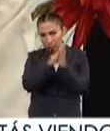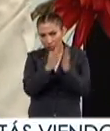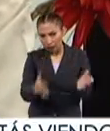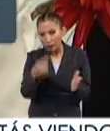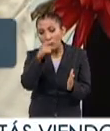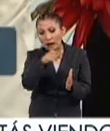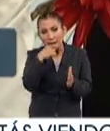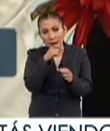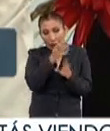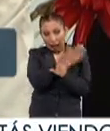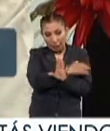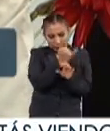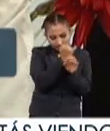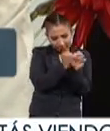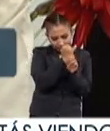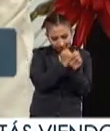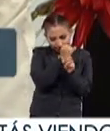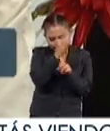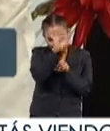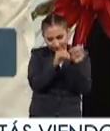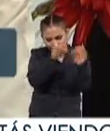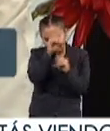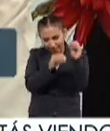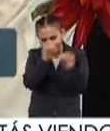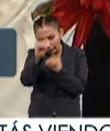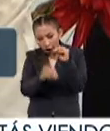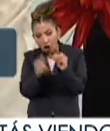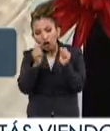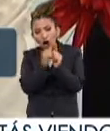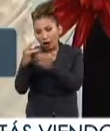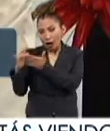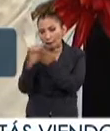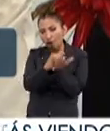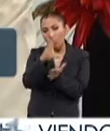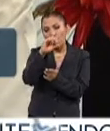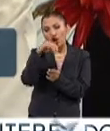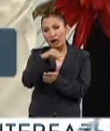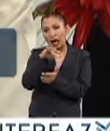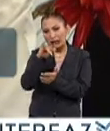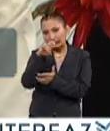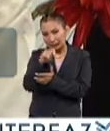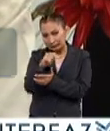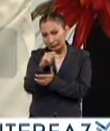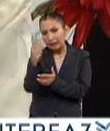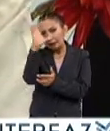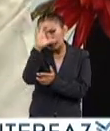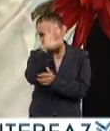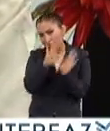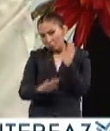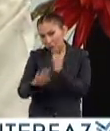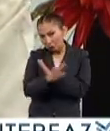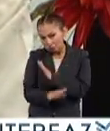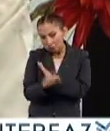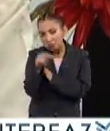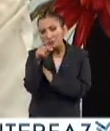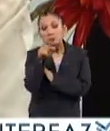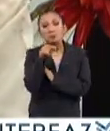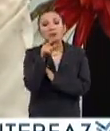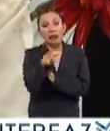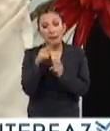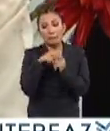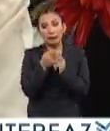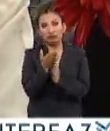que es resultado de una investigación con apoyo CONACYT de Ciencia Básica,